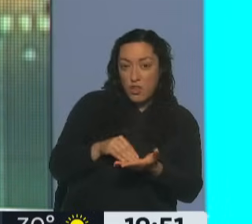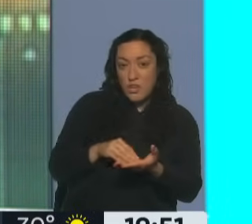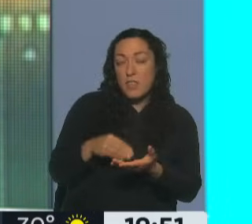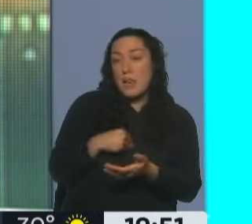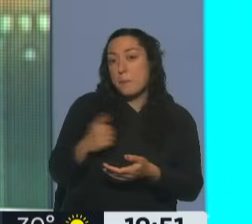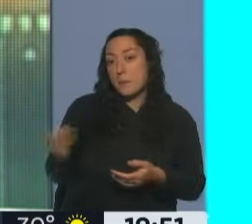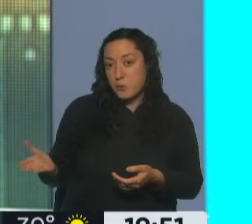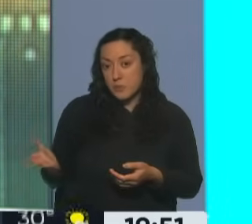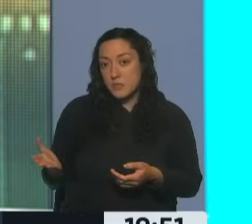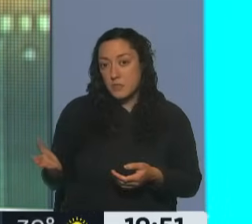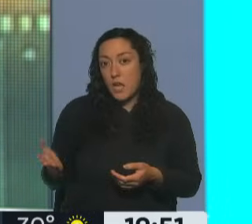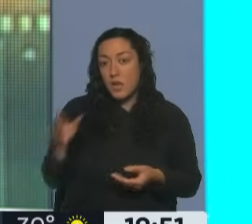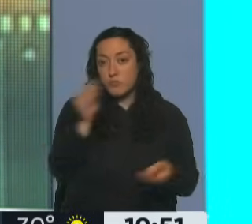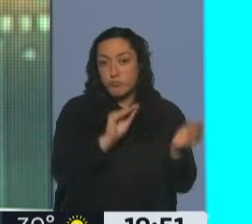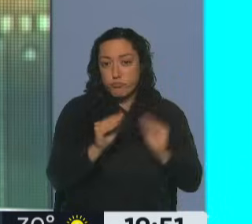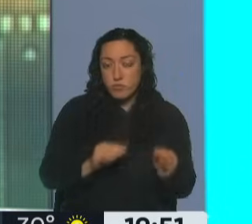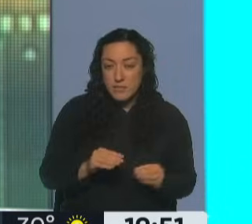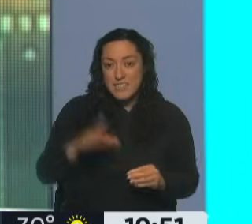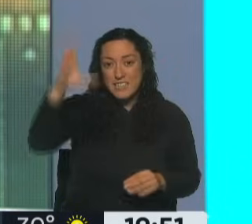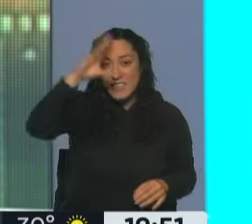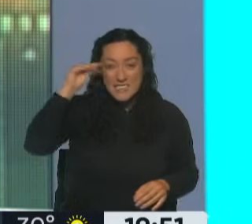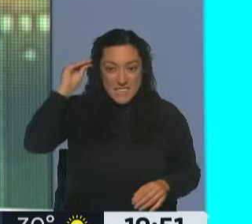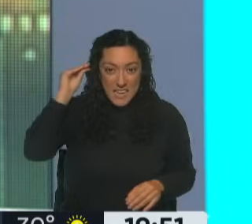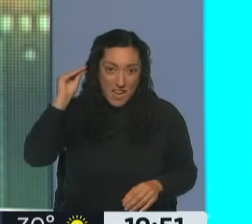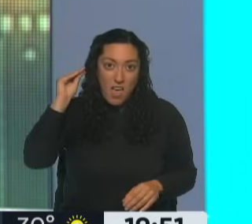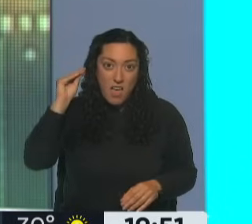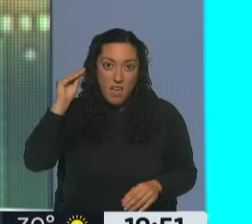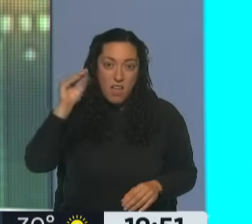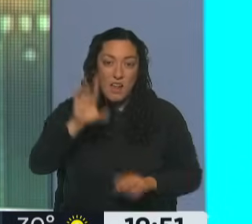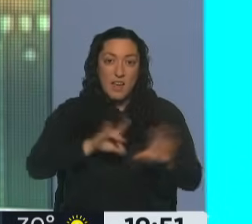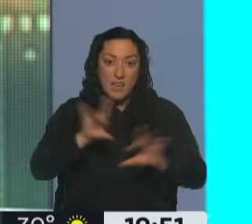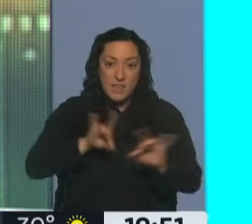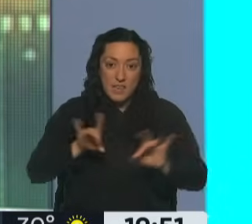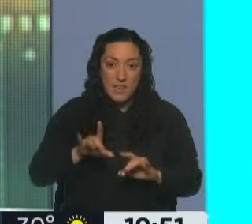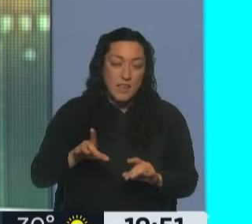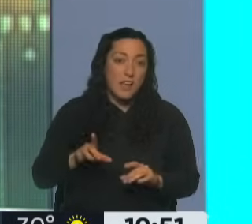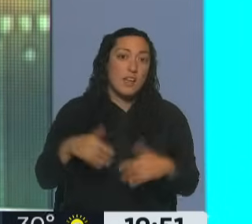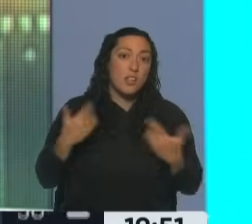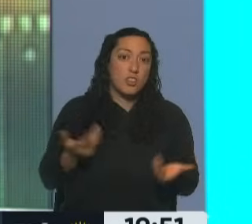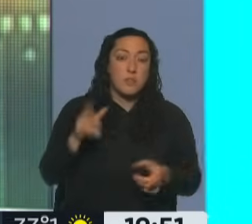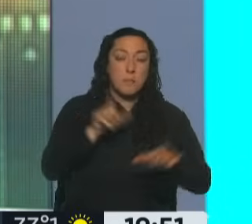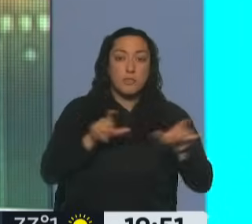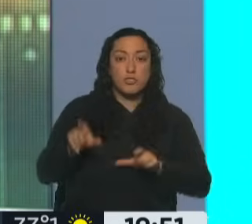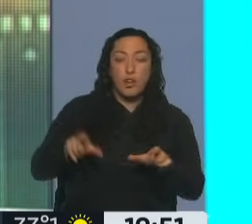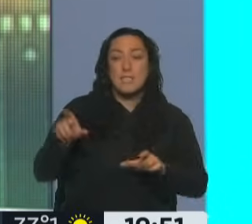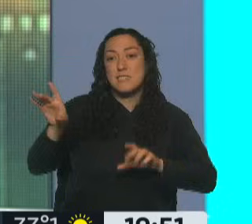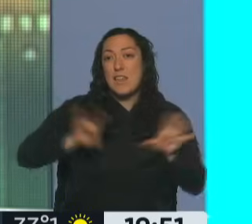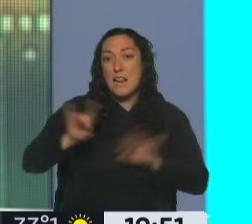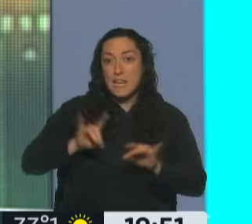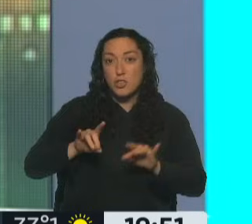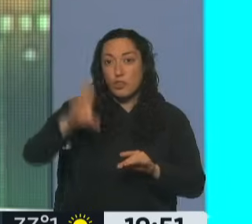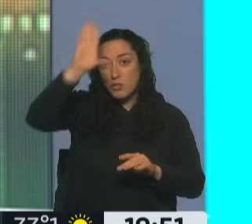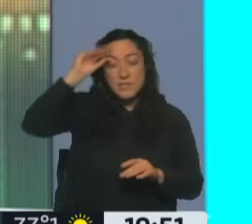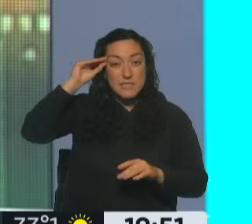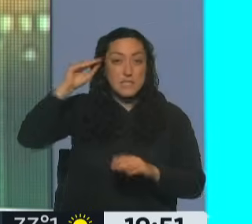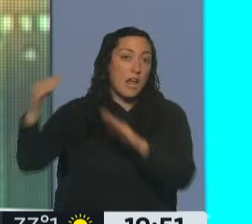Buenos Aires fueron confeccionadas por Cristina Kirchner. A ella le responden todos los electos en ese sentido. Va